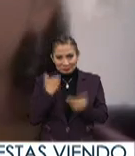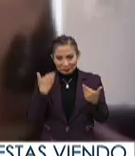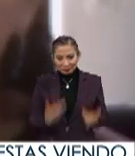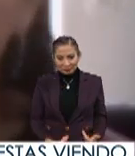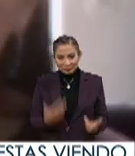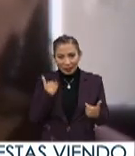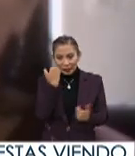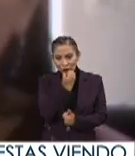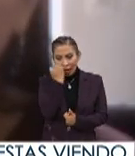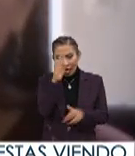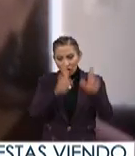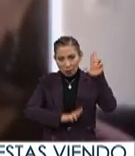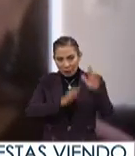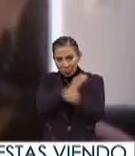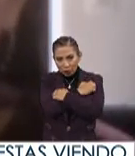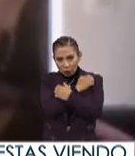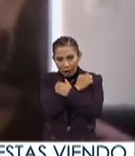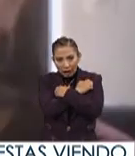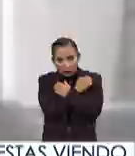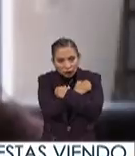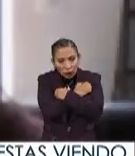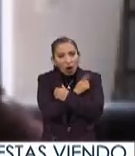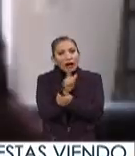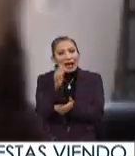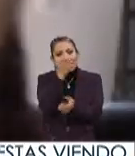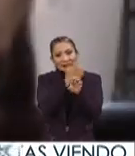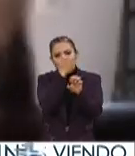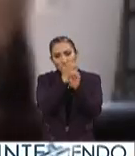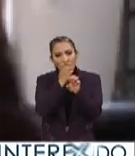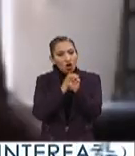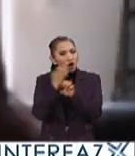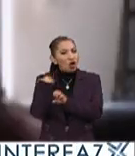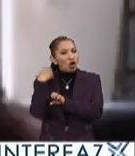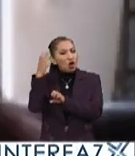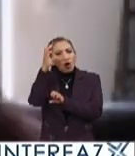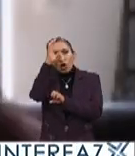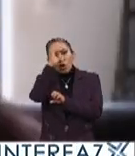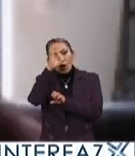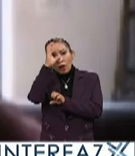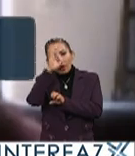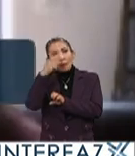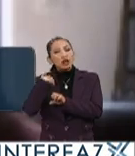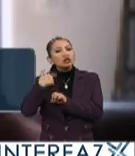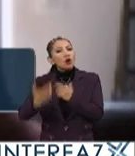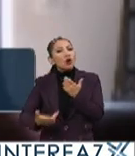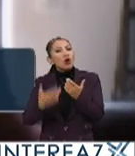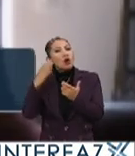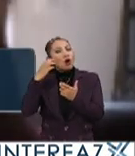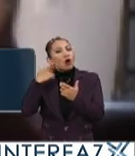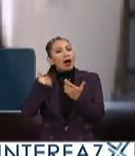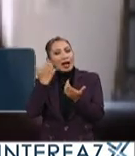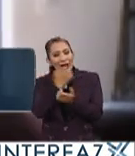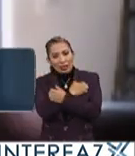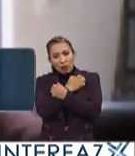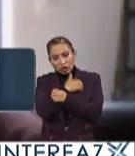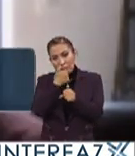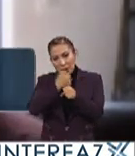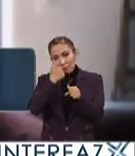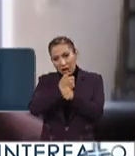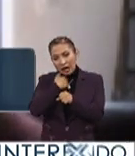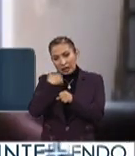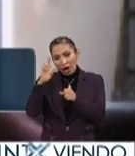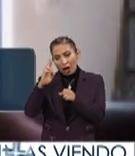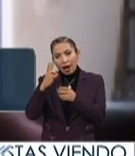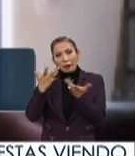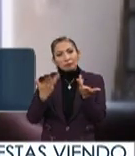estudiante de la Escuela Normal de Educación en el estado de Colima. Curso la licenciatura en Educación Primaria, ya estoy por terminar